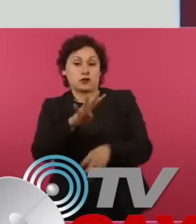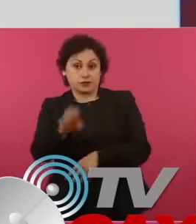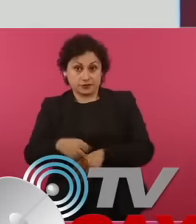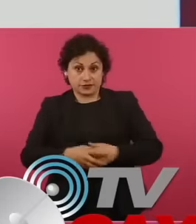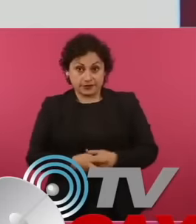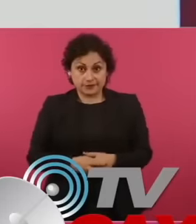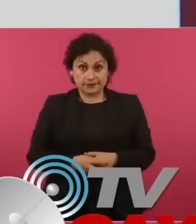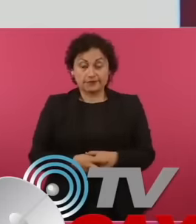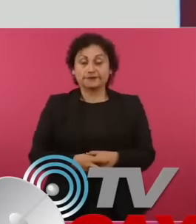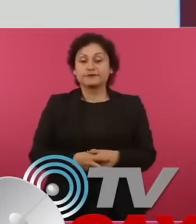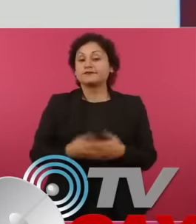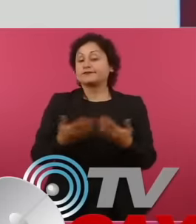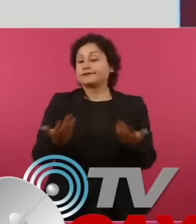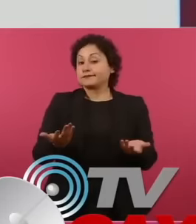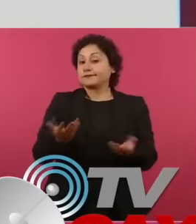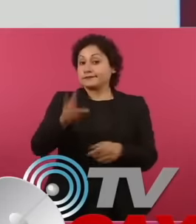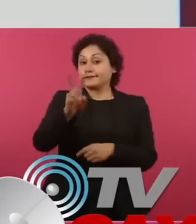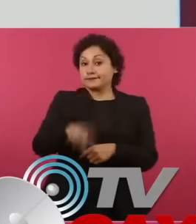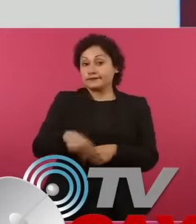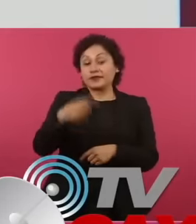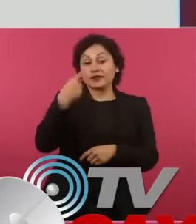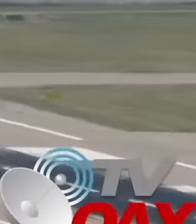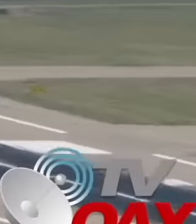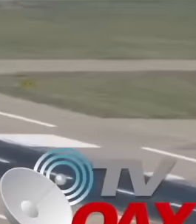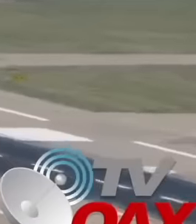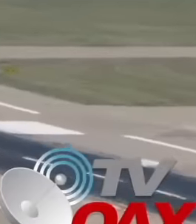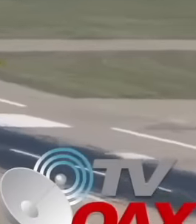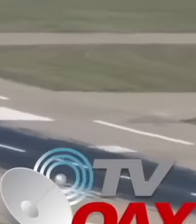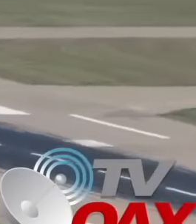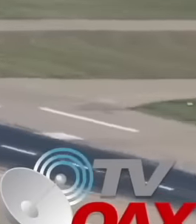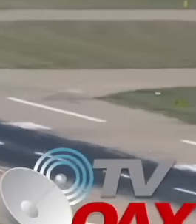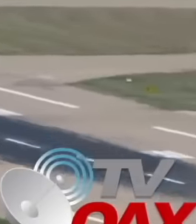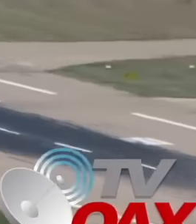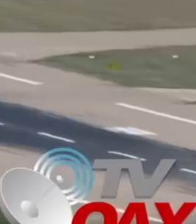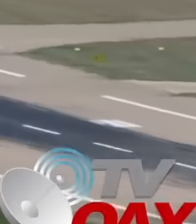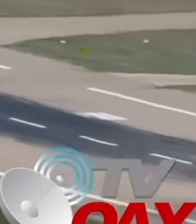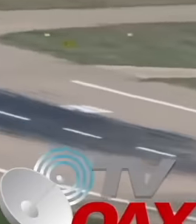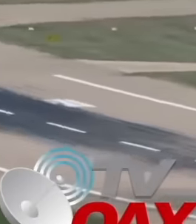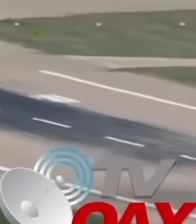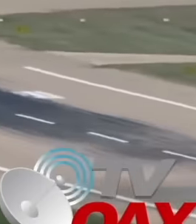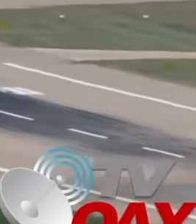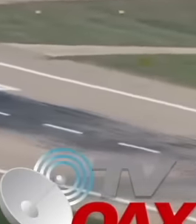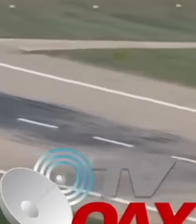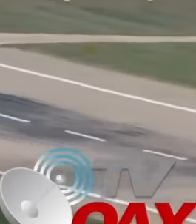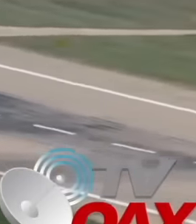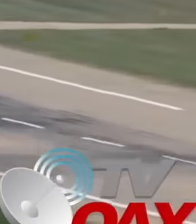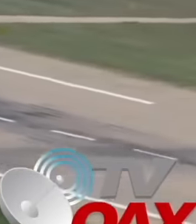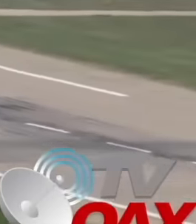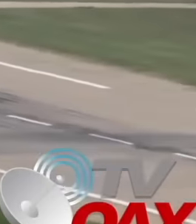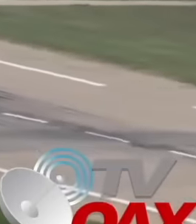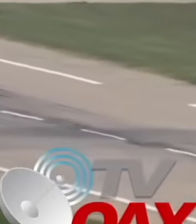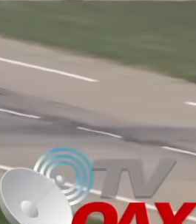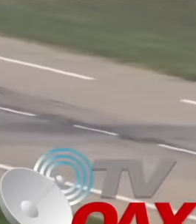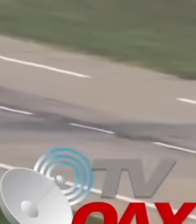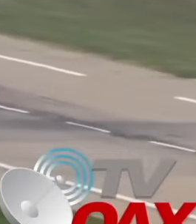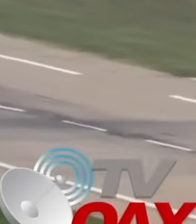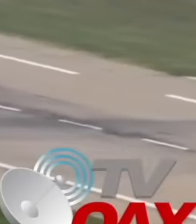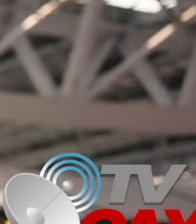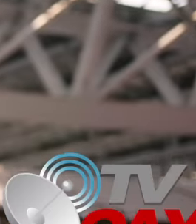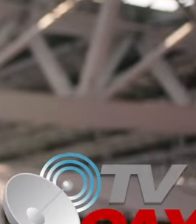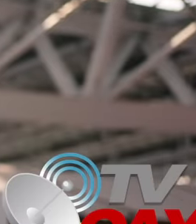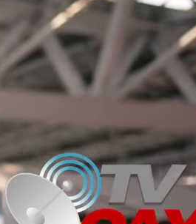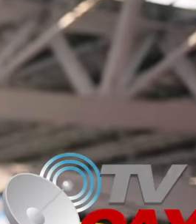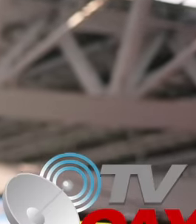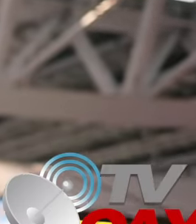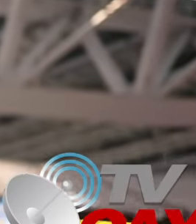María Alcalde Luján, calificó de histórico. Se sentaron las bases para el regreso de mexicana de aviación